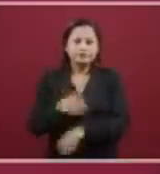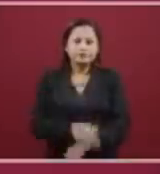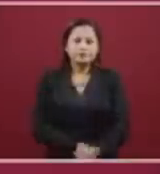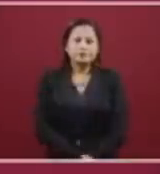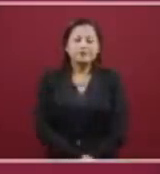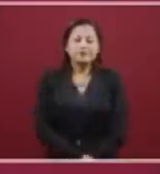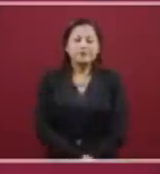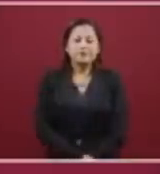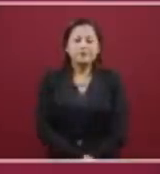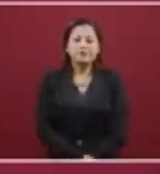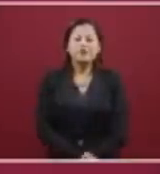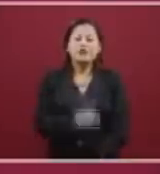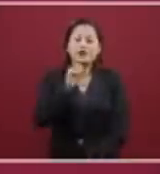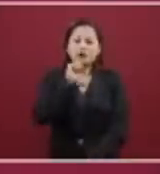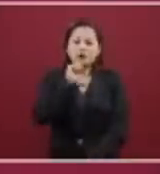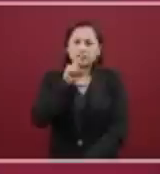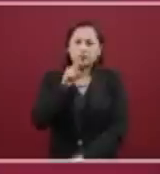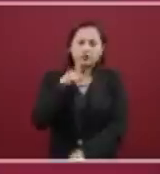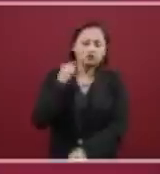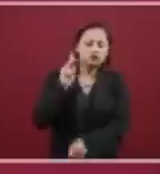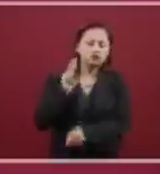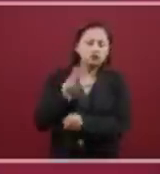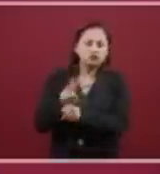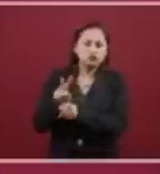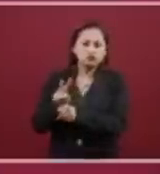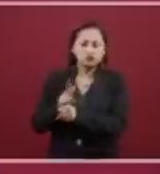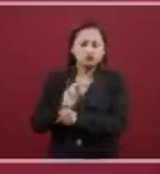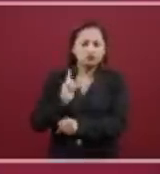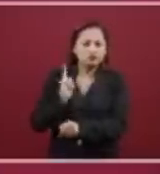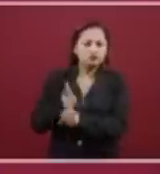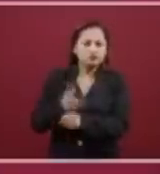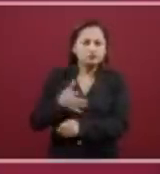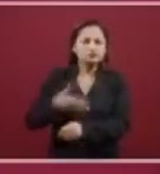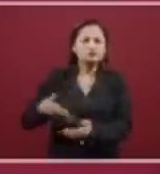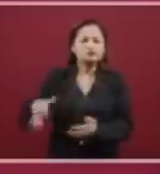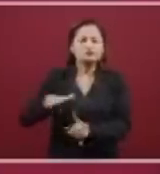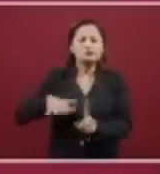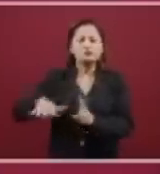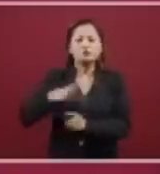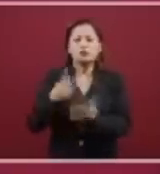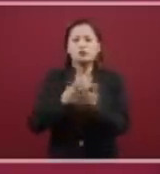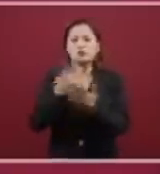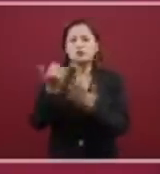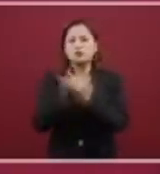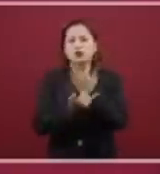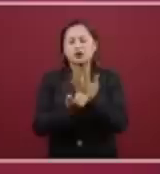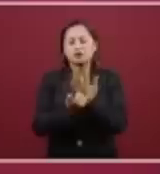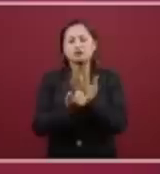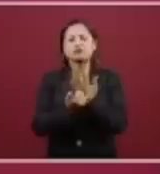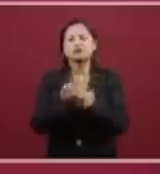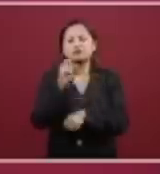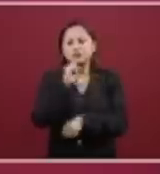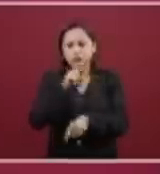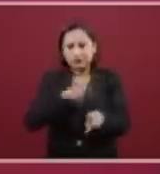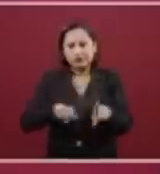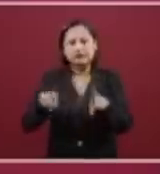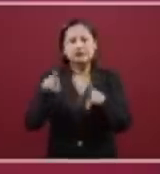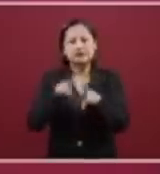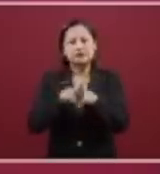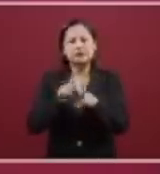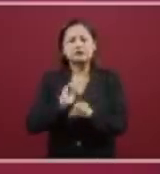todo el proyecto incluido desde luego el programa de bienestar